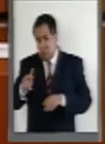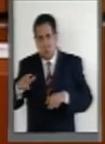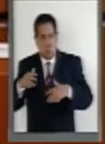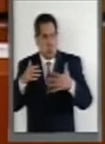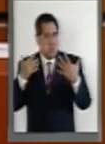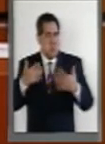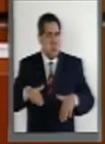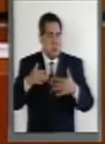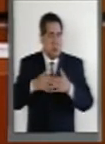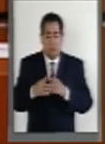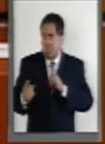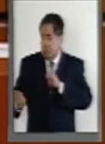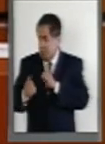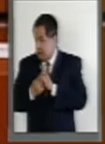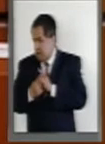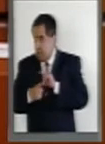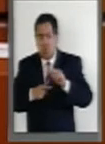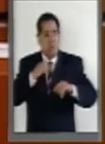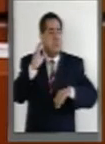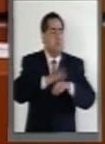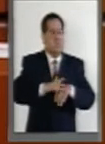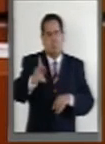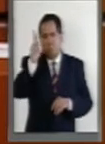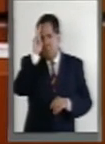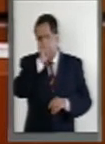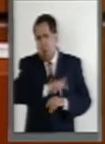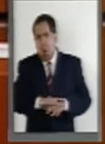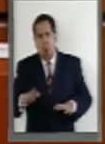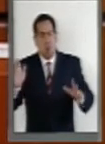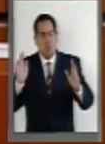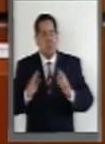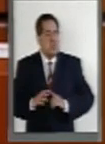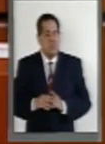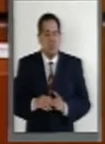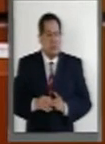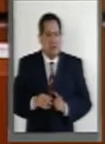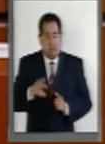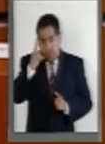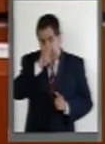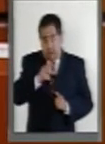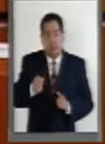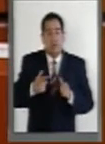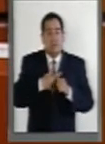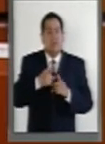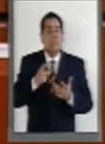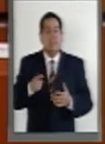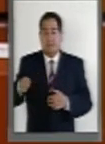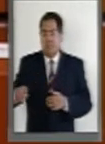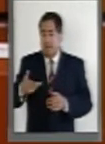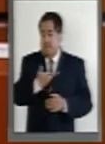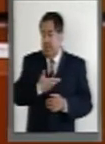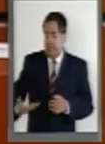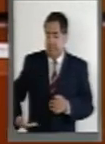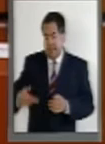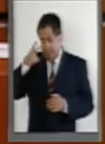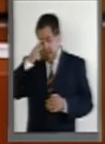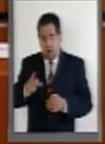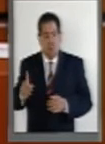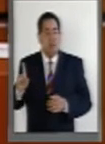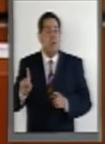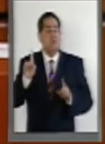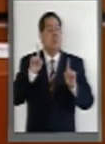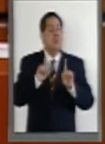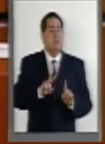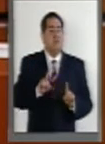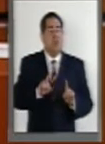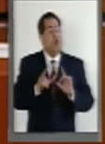se agravó tras el encuentro de Peña Nieto en México. Lo peor fue que el primer mandatario mexicano siguió